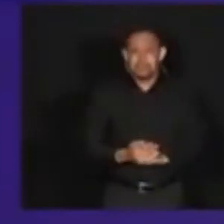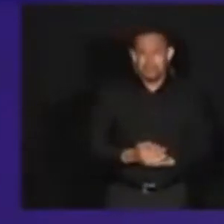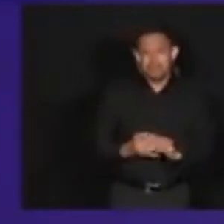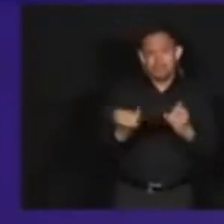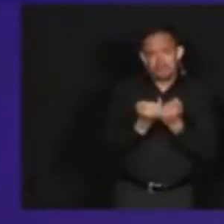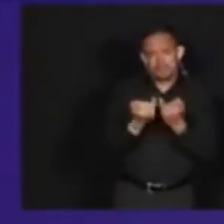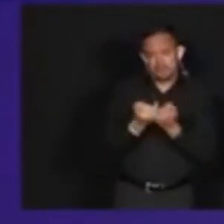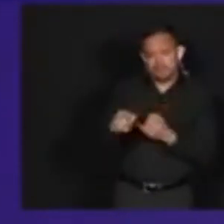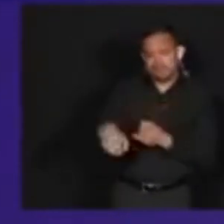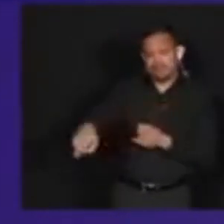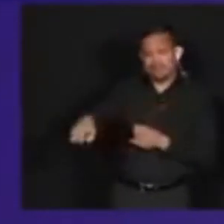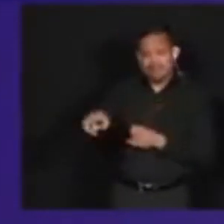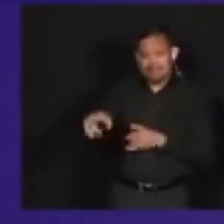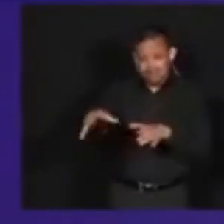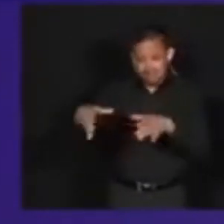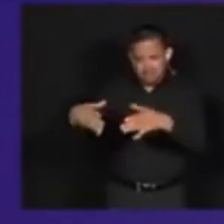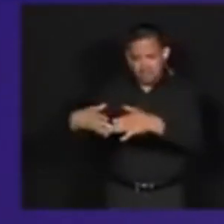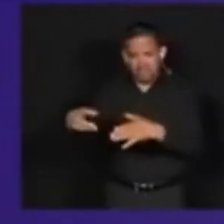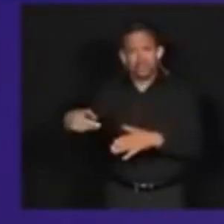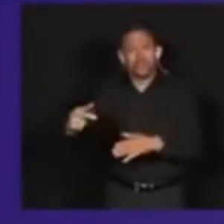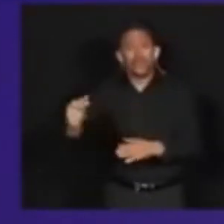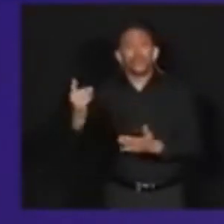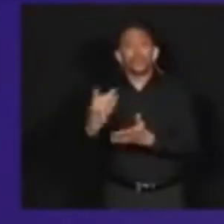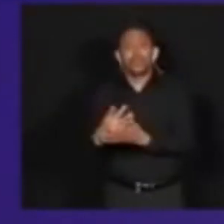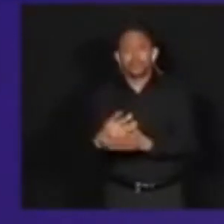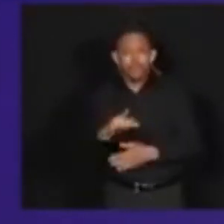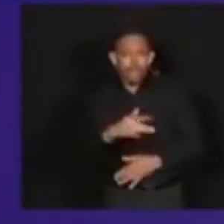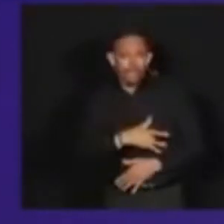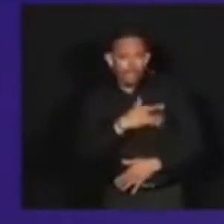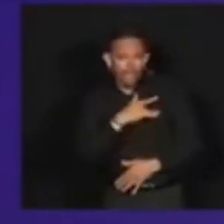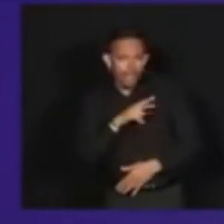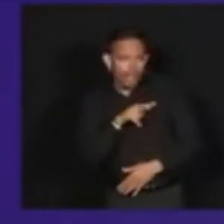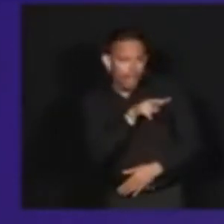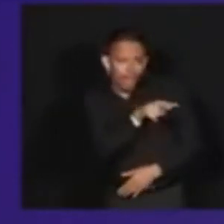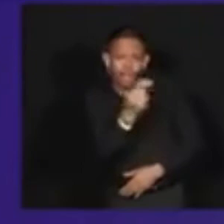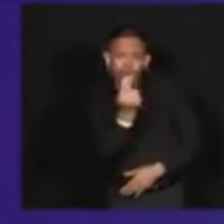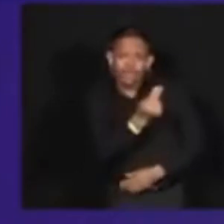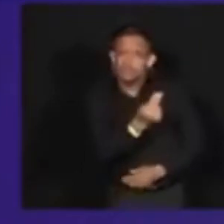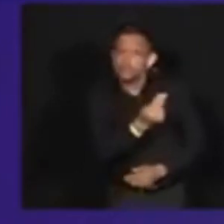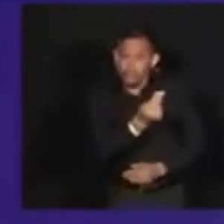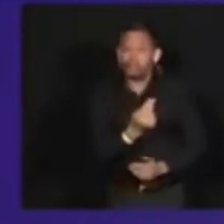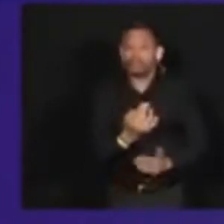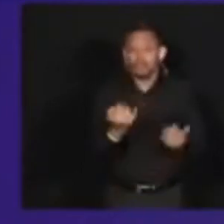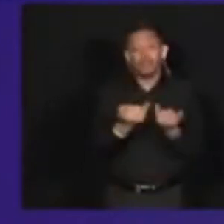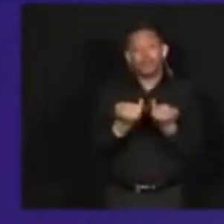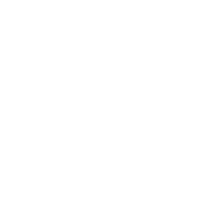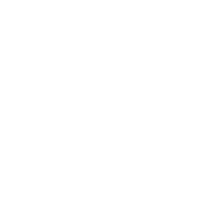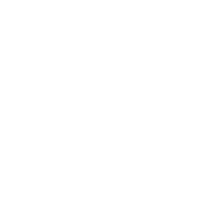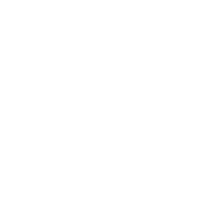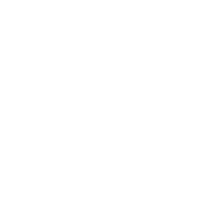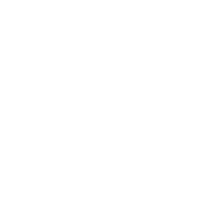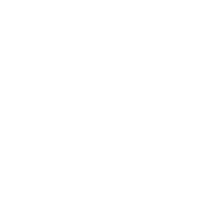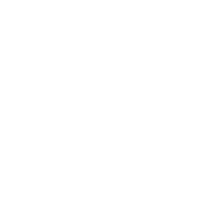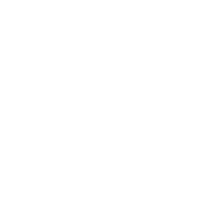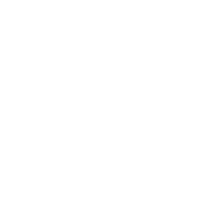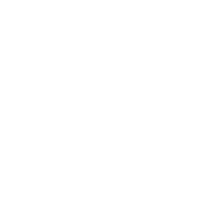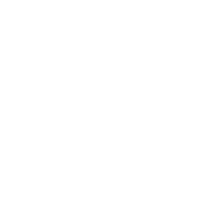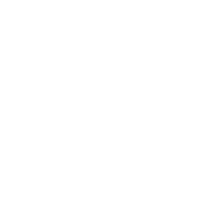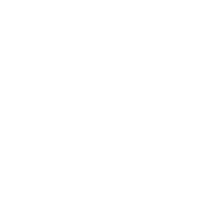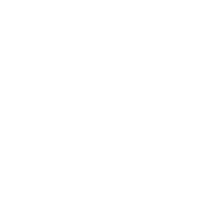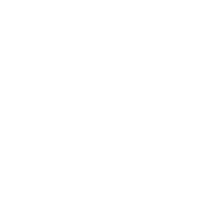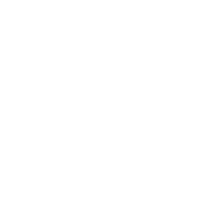también aprenden que no basta percibir la necesidad, sino que es necesario también el sentirla.